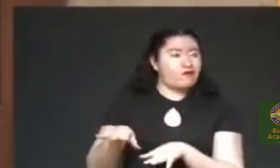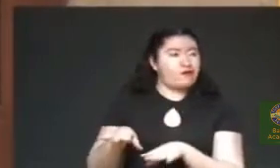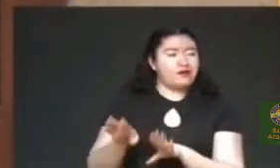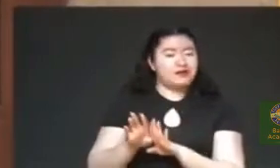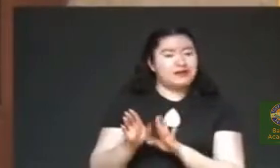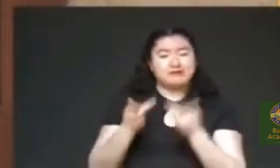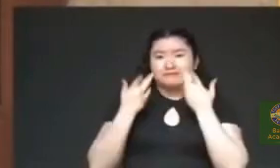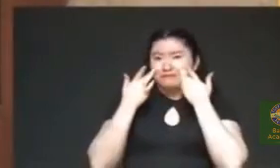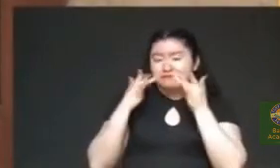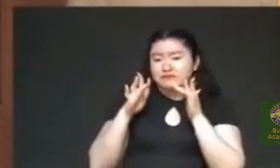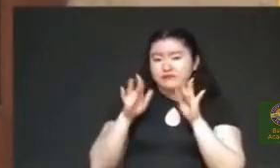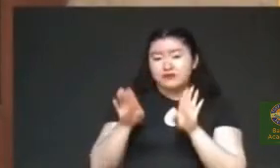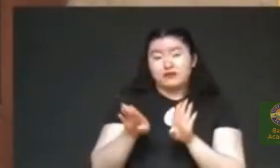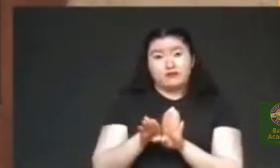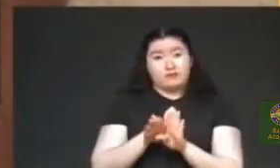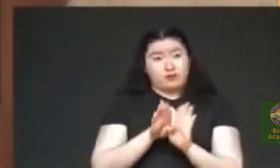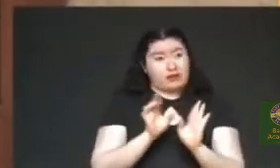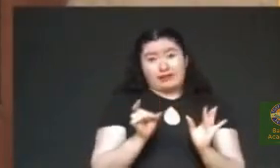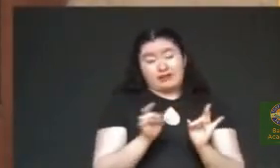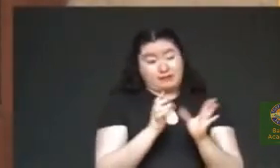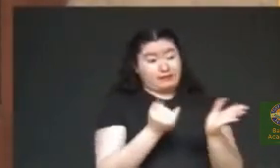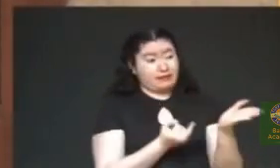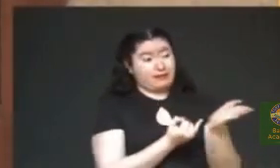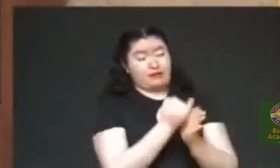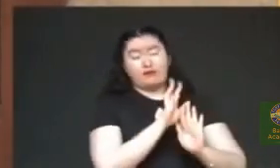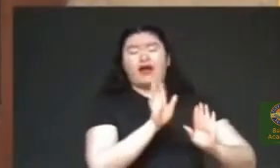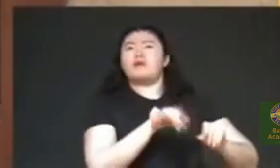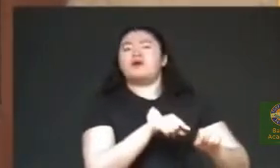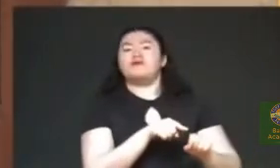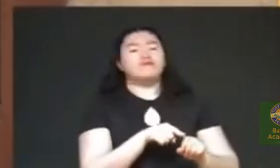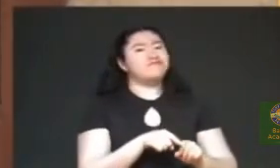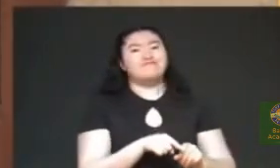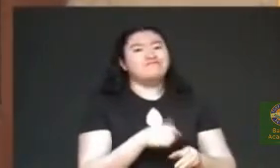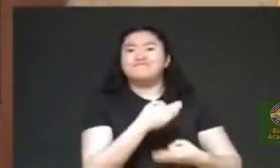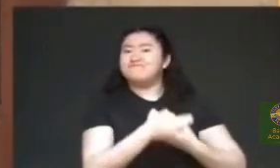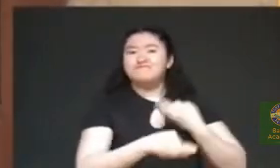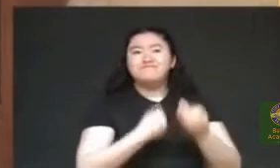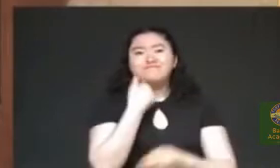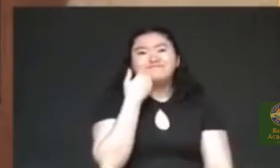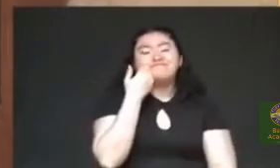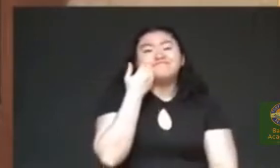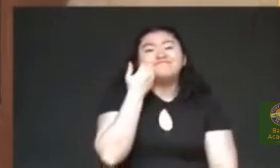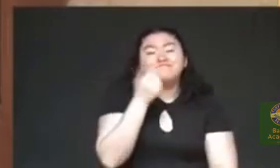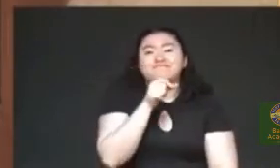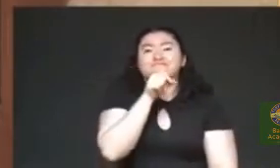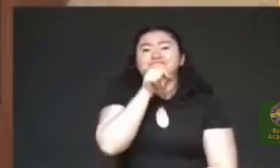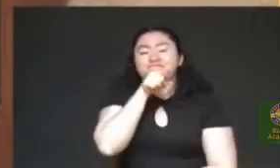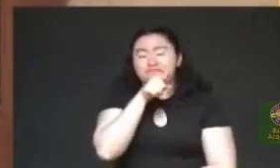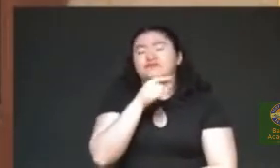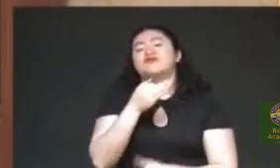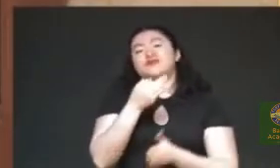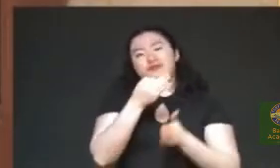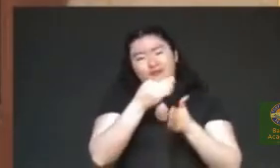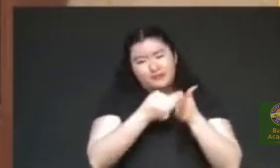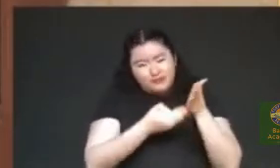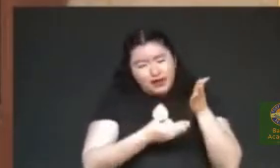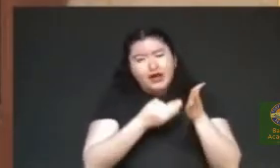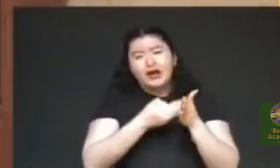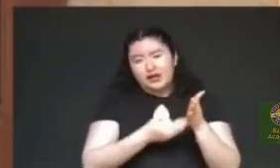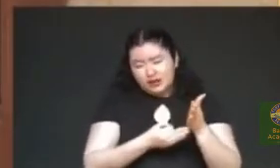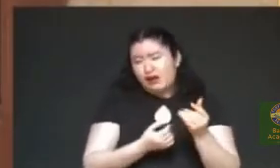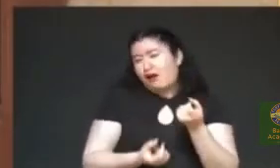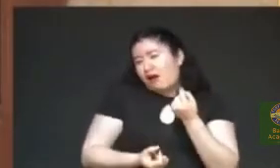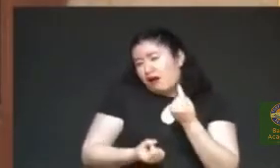día para otro. Todas las familias queremos que nuestros hijos sigan estudiando y tenemos problemas de ausentismo, pero esto no se ha